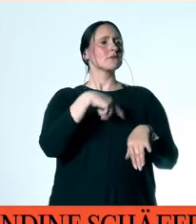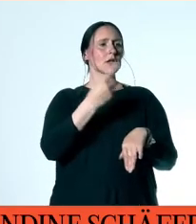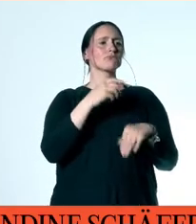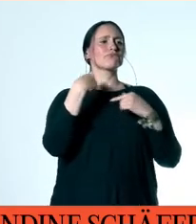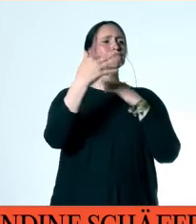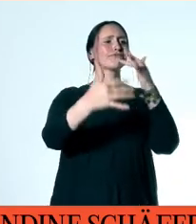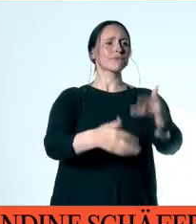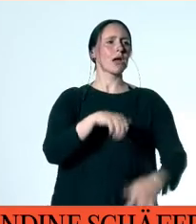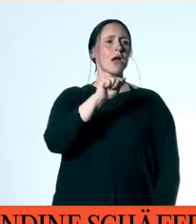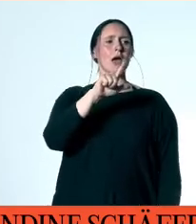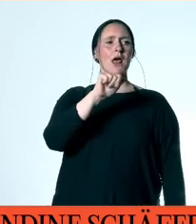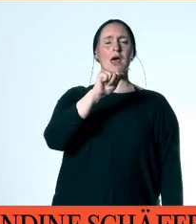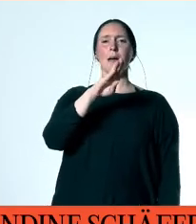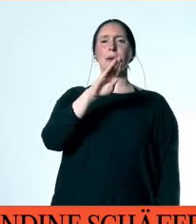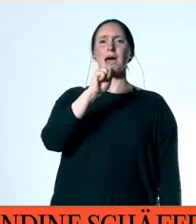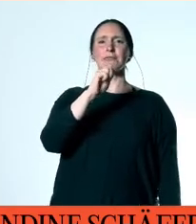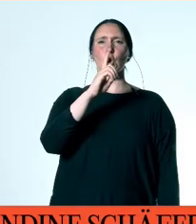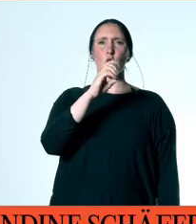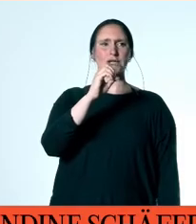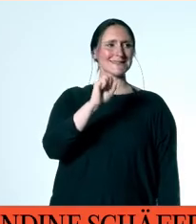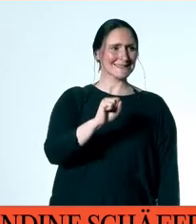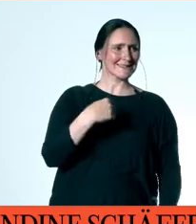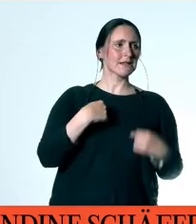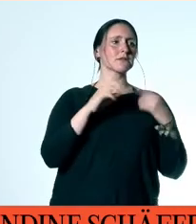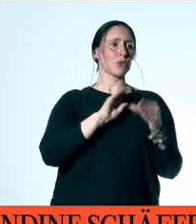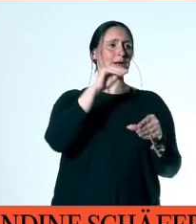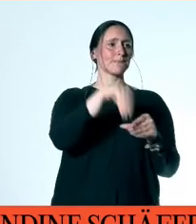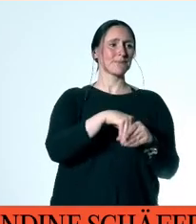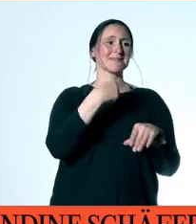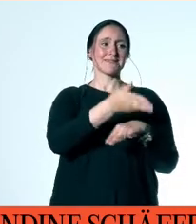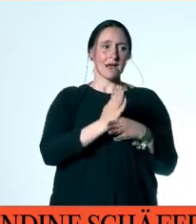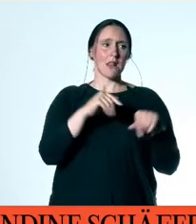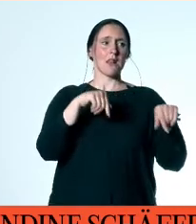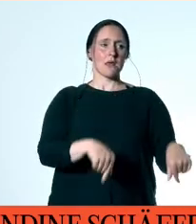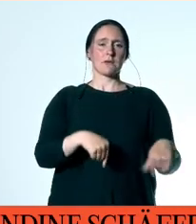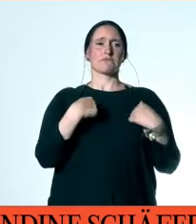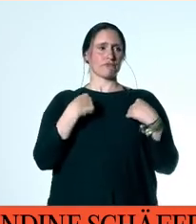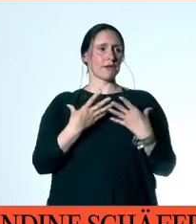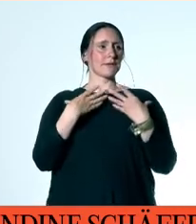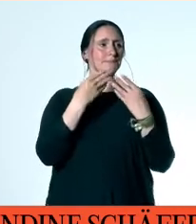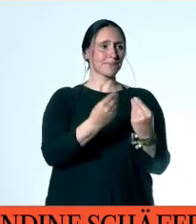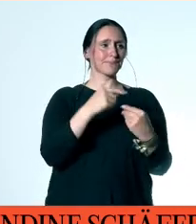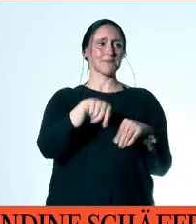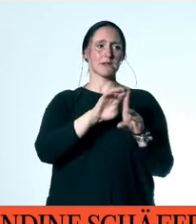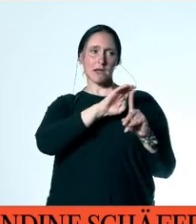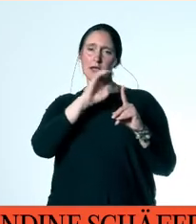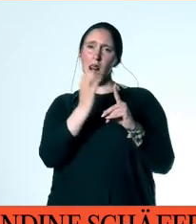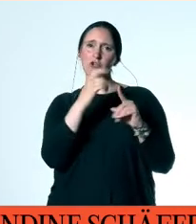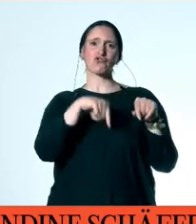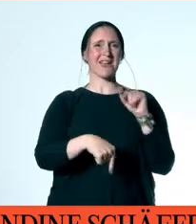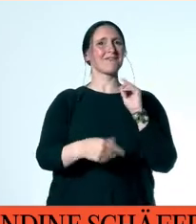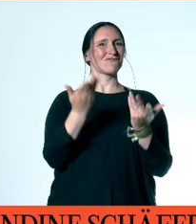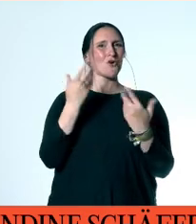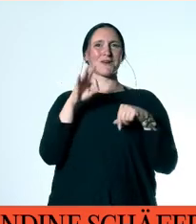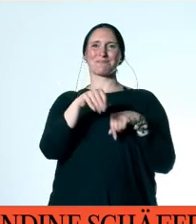vivimos por los alabados, somos parte de los alabados, nos gusta y es de nuestra cultura, nuestros